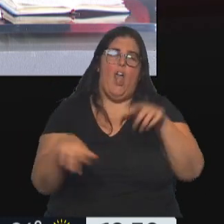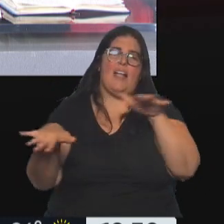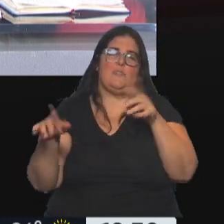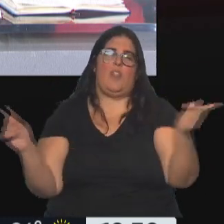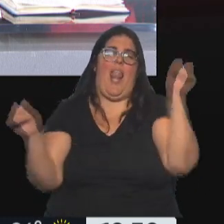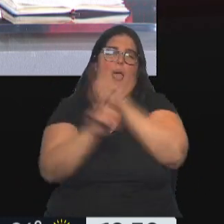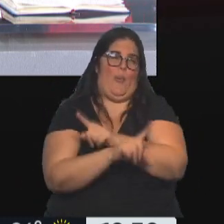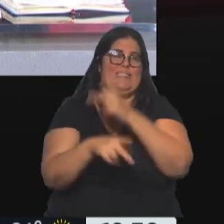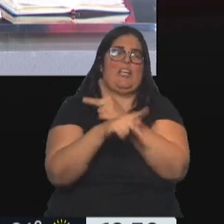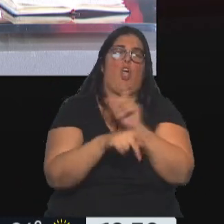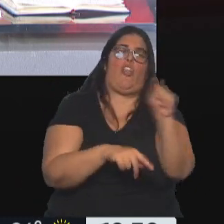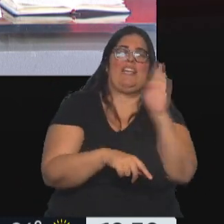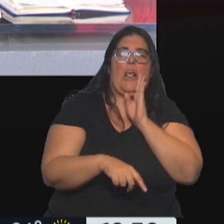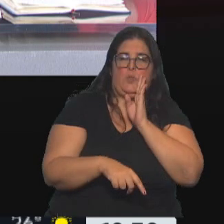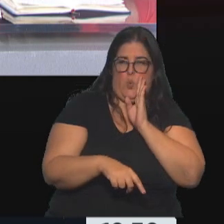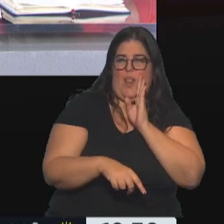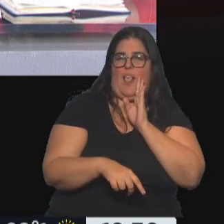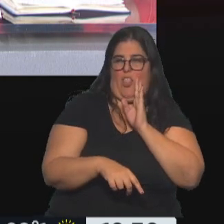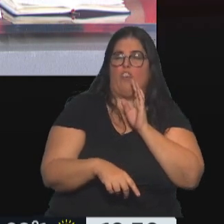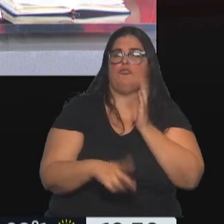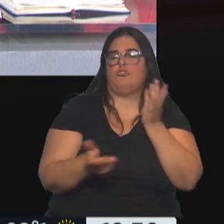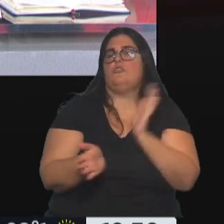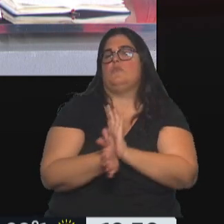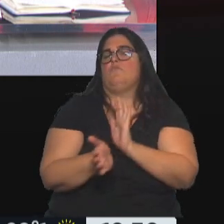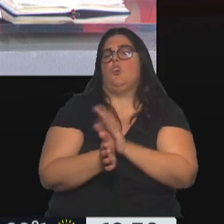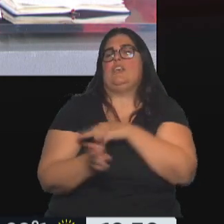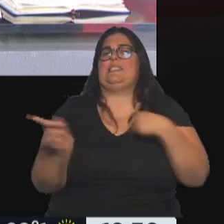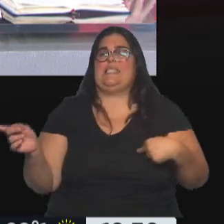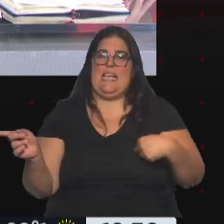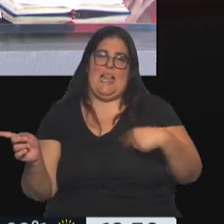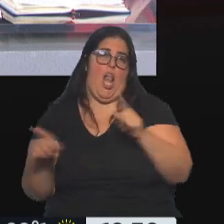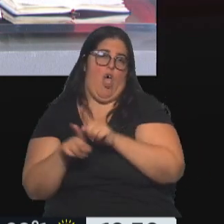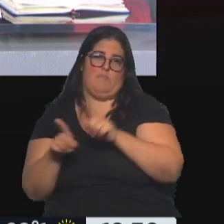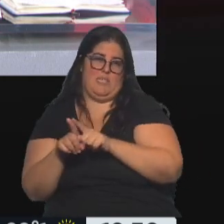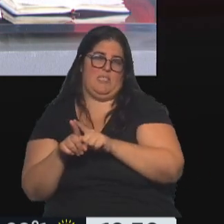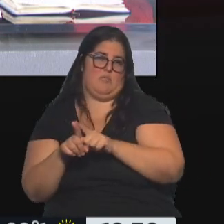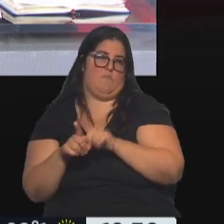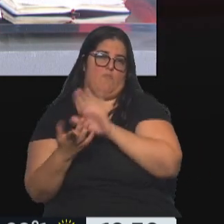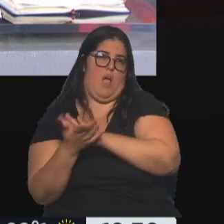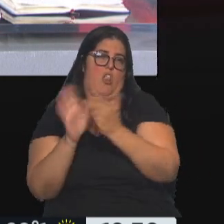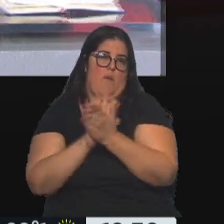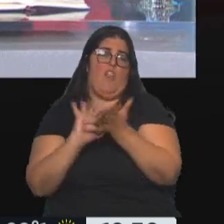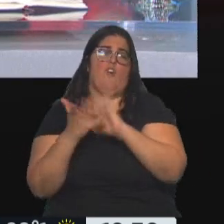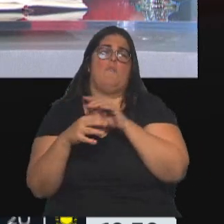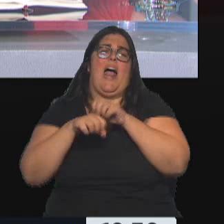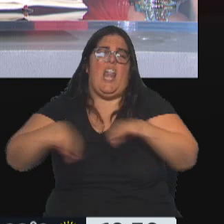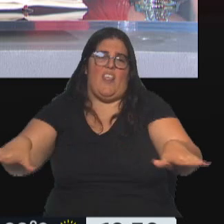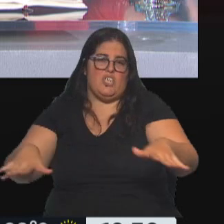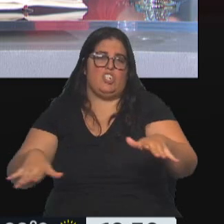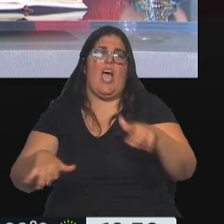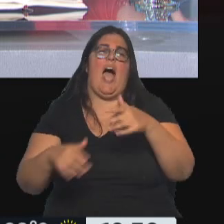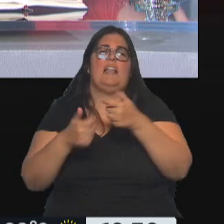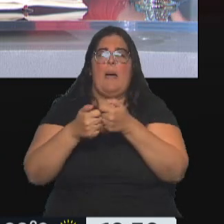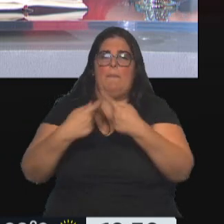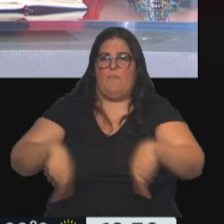Unidos, bueno, también tenemos la otra contracara de lo que pasa en China con las aplicaciones y las redes sociales que sí